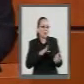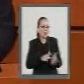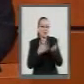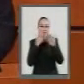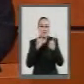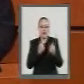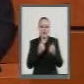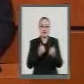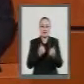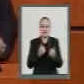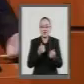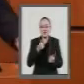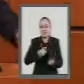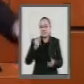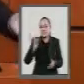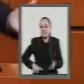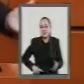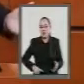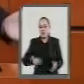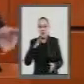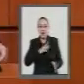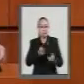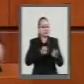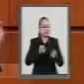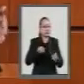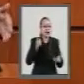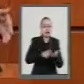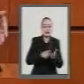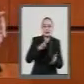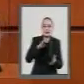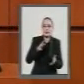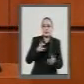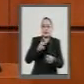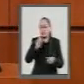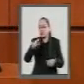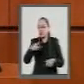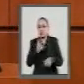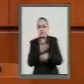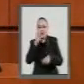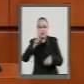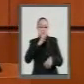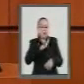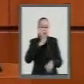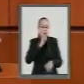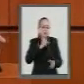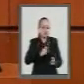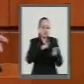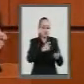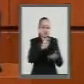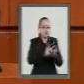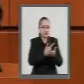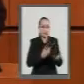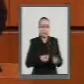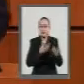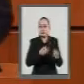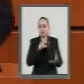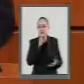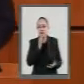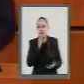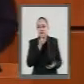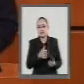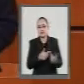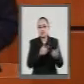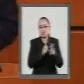haya gobernado mal. Entonces, hay un vicio, me parece, que eventualmente hay que ver de qué manera